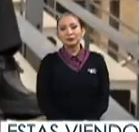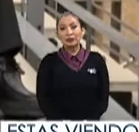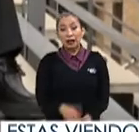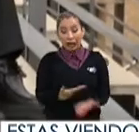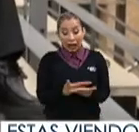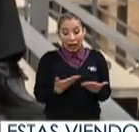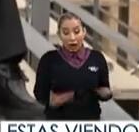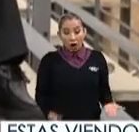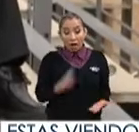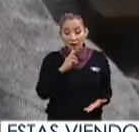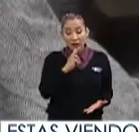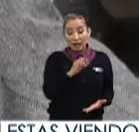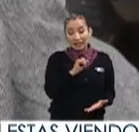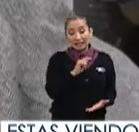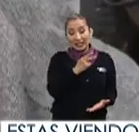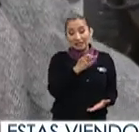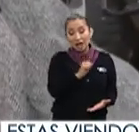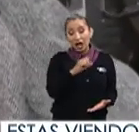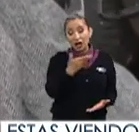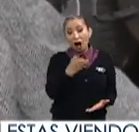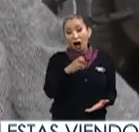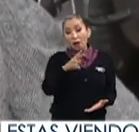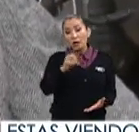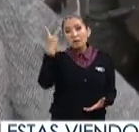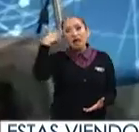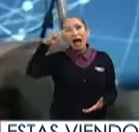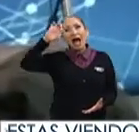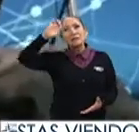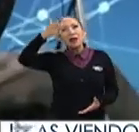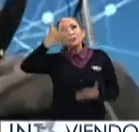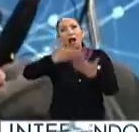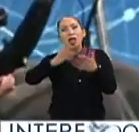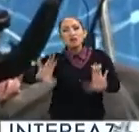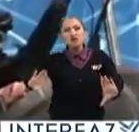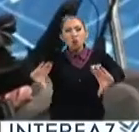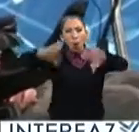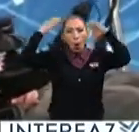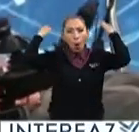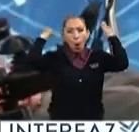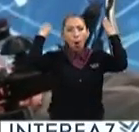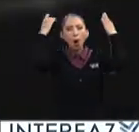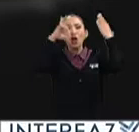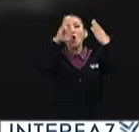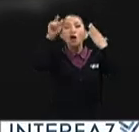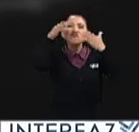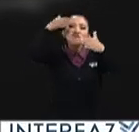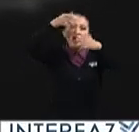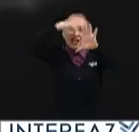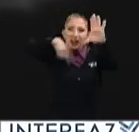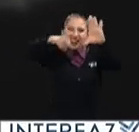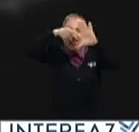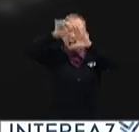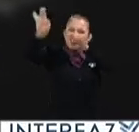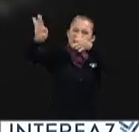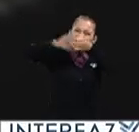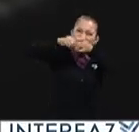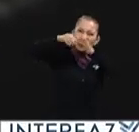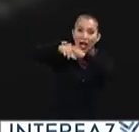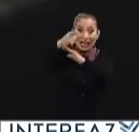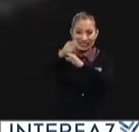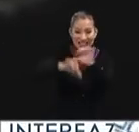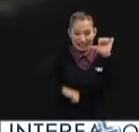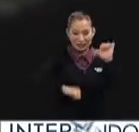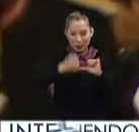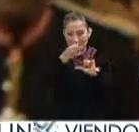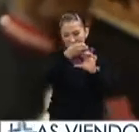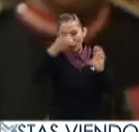Justo ahora, la voz de Stephen Hawking se encuentra viajando por el espacio a la velocidad de la luz rumbo al agujero negro más cercano. Esta acción